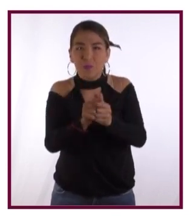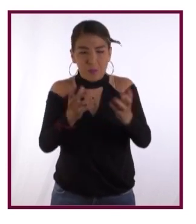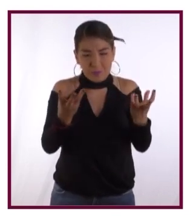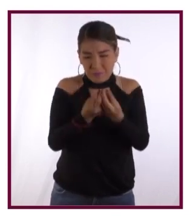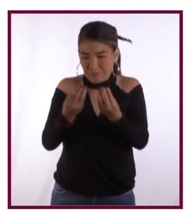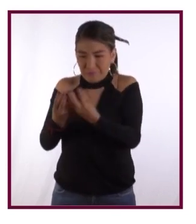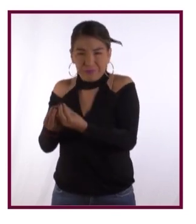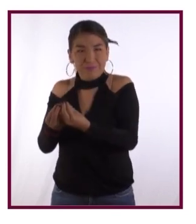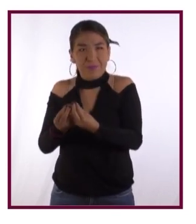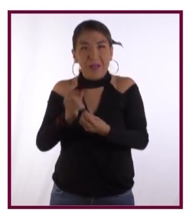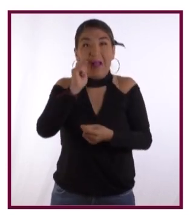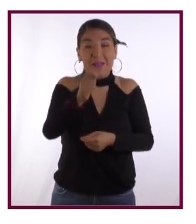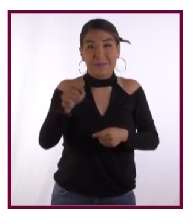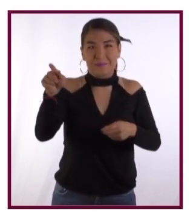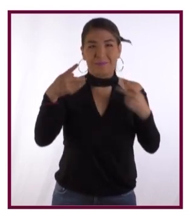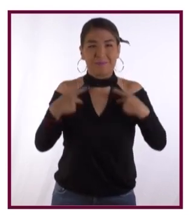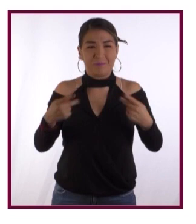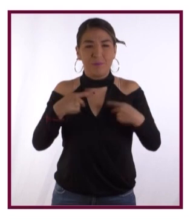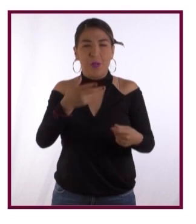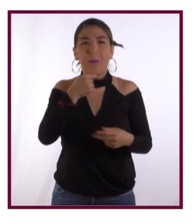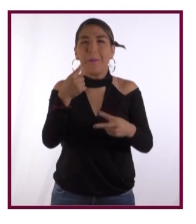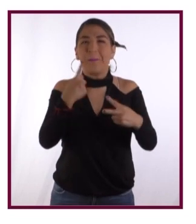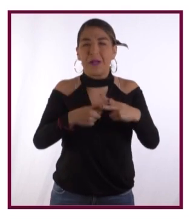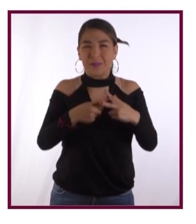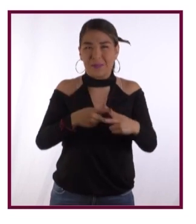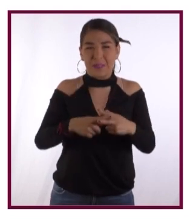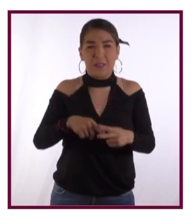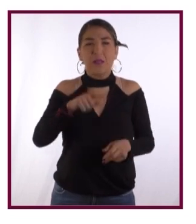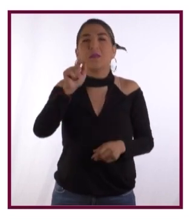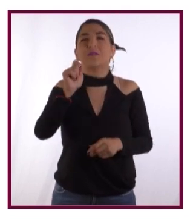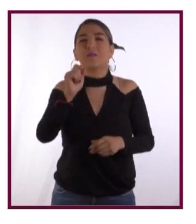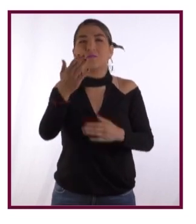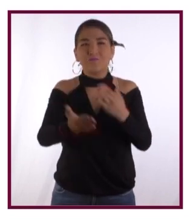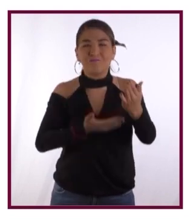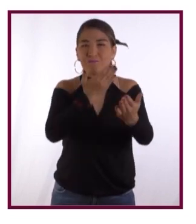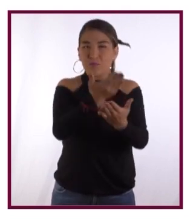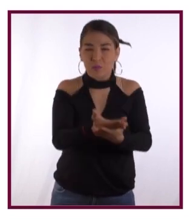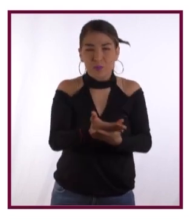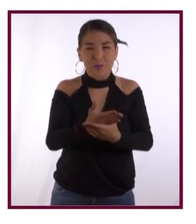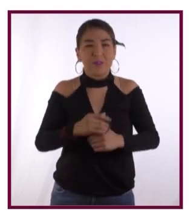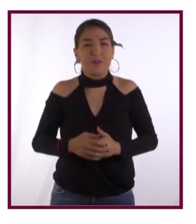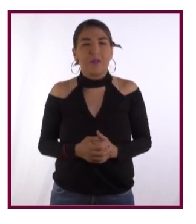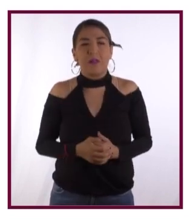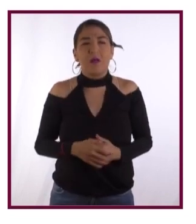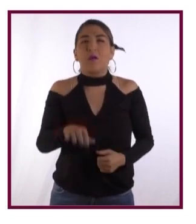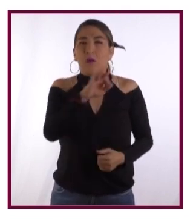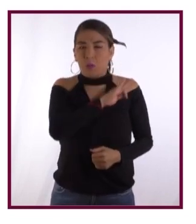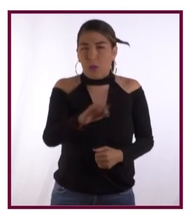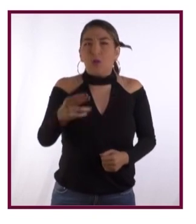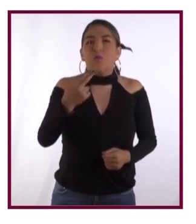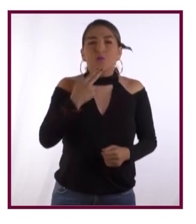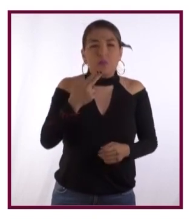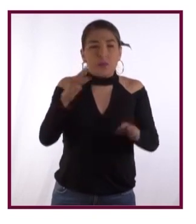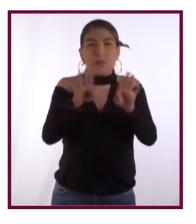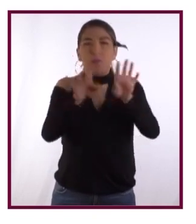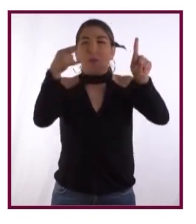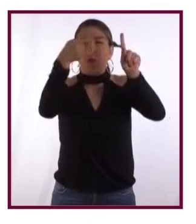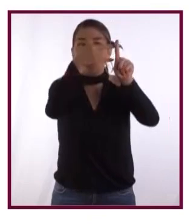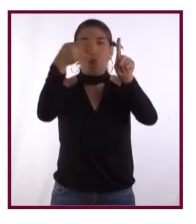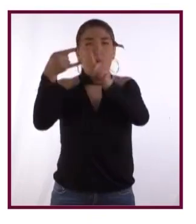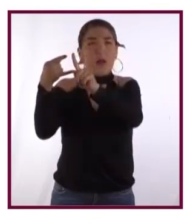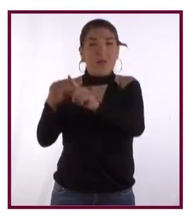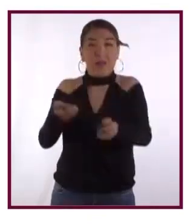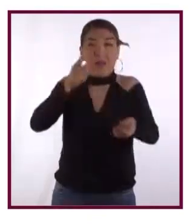a una teselación irregular. El matemático Hao Wang propuso en la segunda mitad del siglo XX que podían